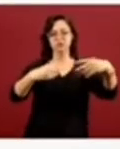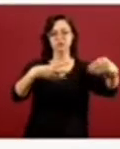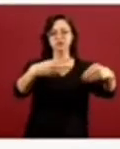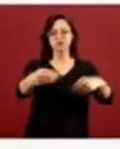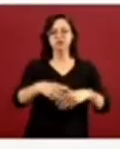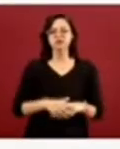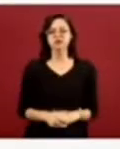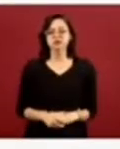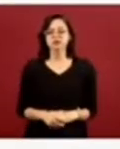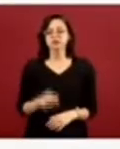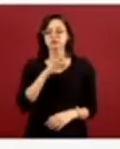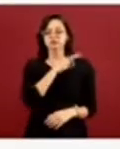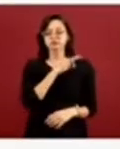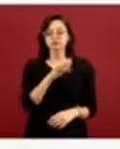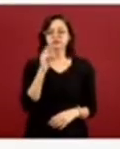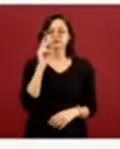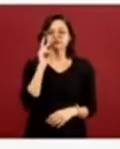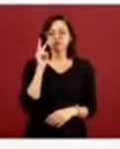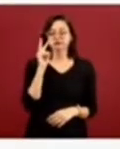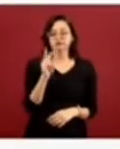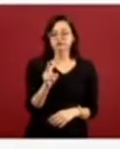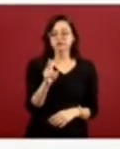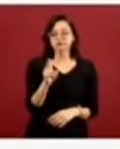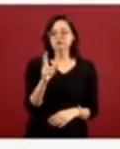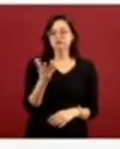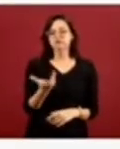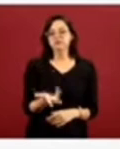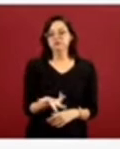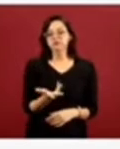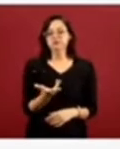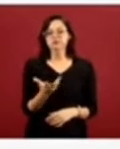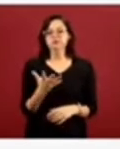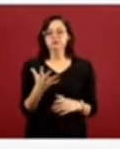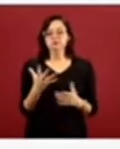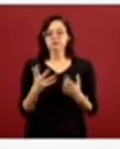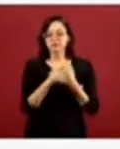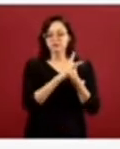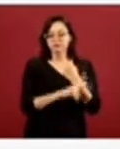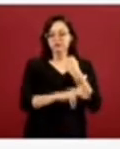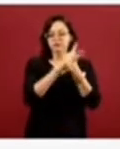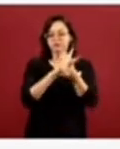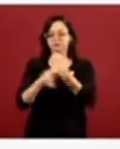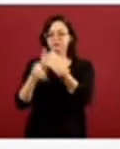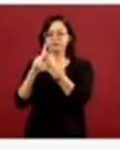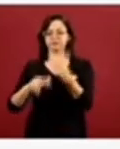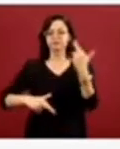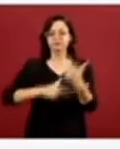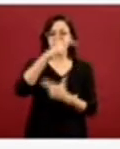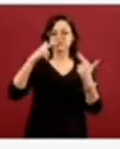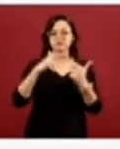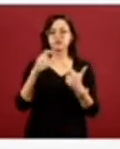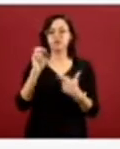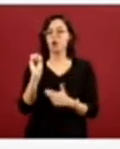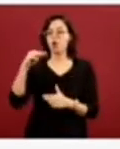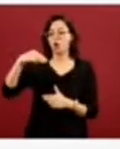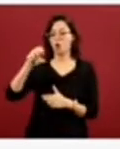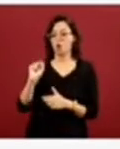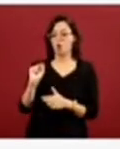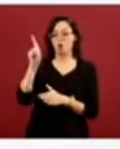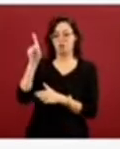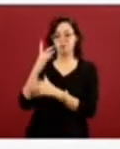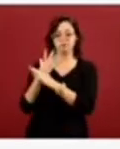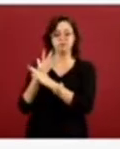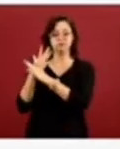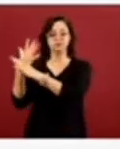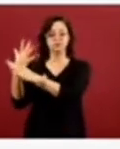En esta tabla se ven, como es costumbre, las distintas regiones en las que está organizada la Organización Mundial de la Salud,